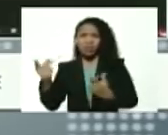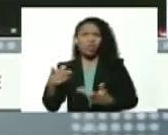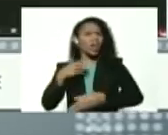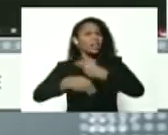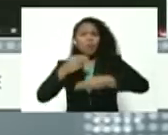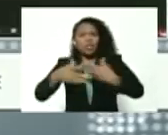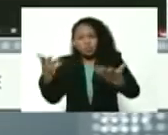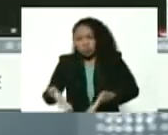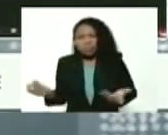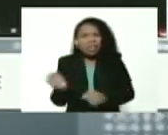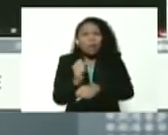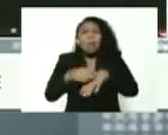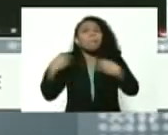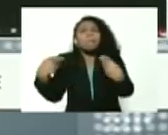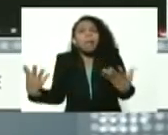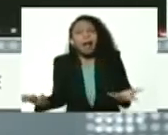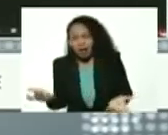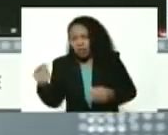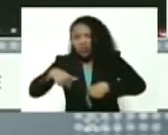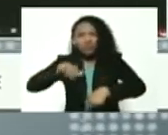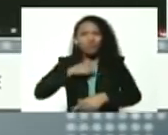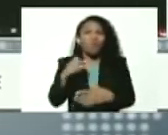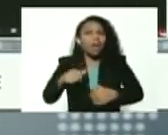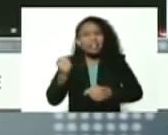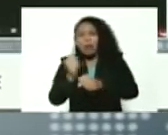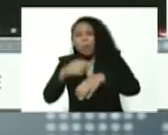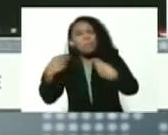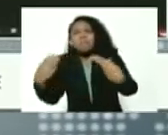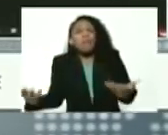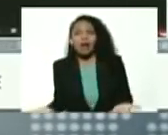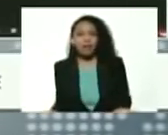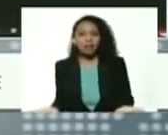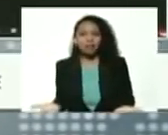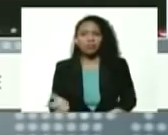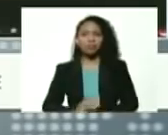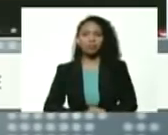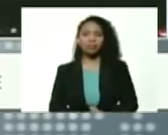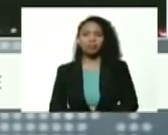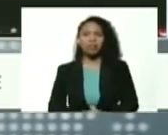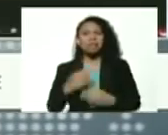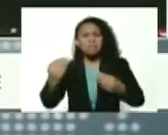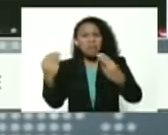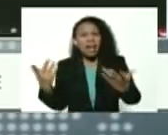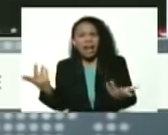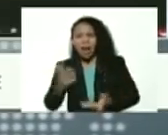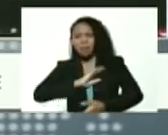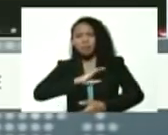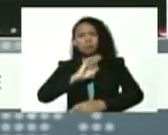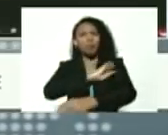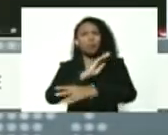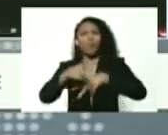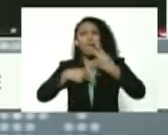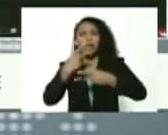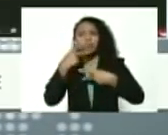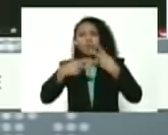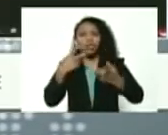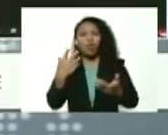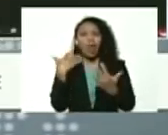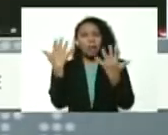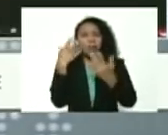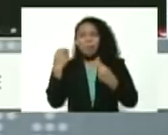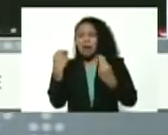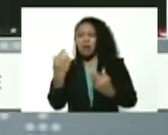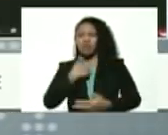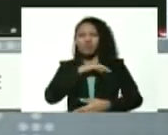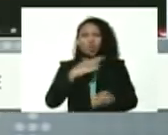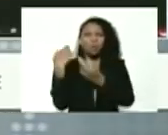haciendo aquí? ¿Para qué estamos aquí? Dígame usted. ¿Para qué estamos aquí? ¿Para qué tenemos el poder político en la mano? ¿Para qué hemos